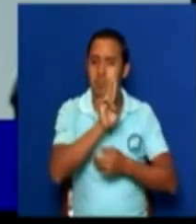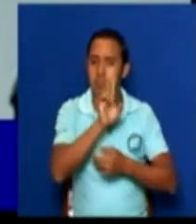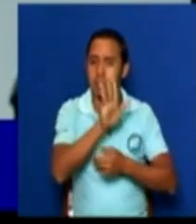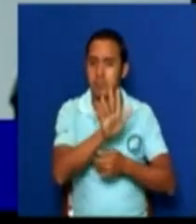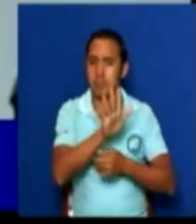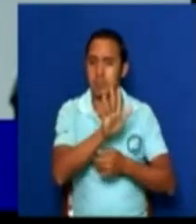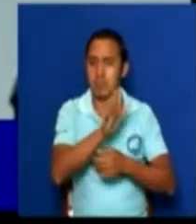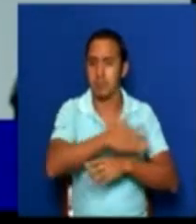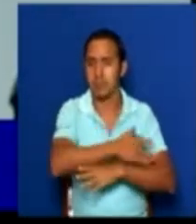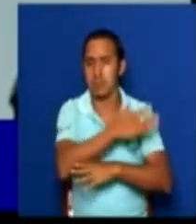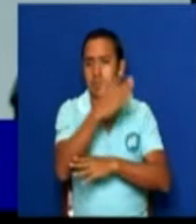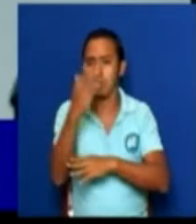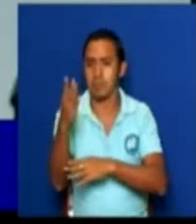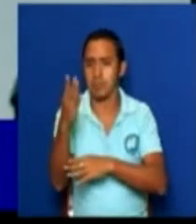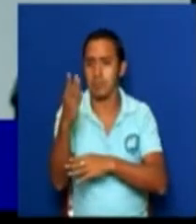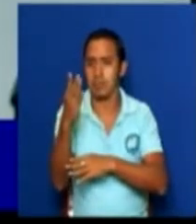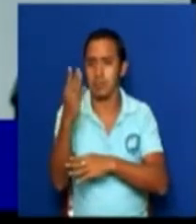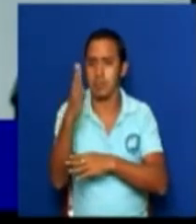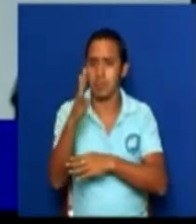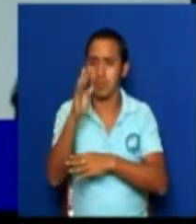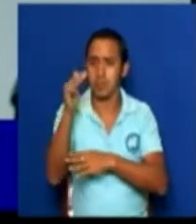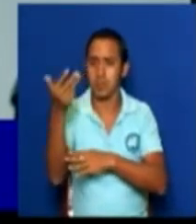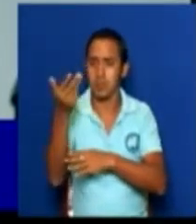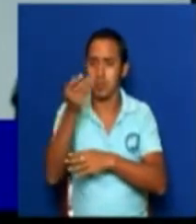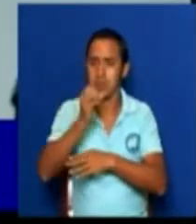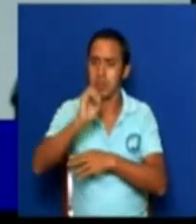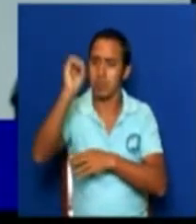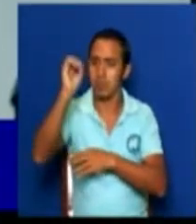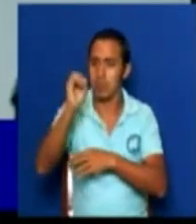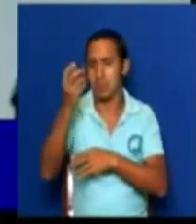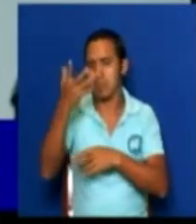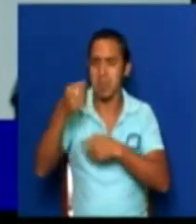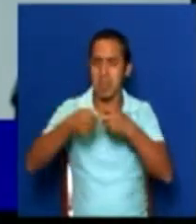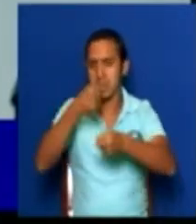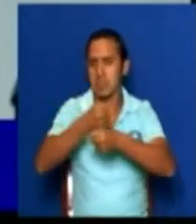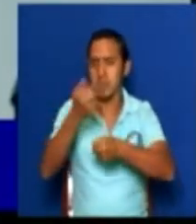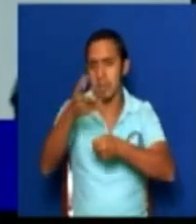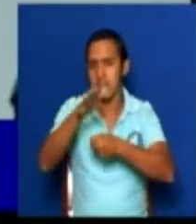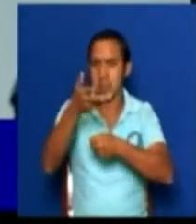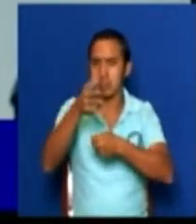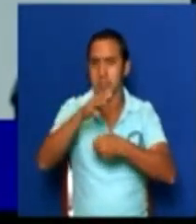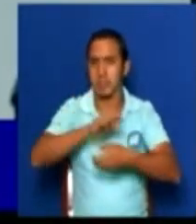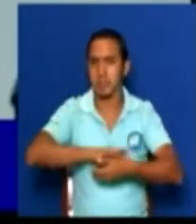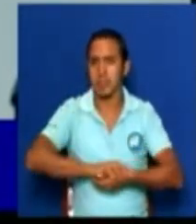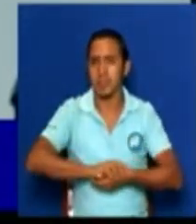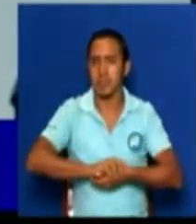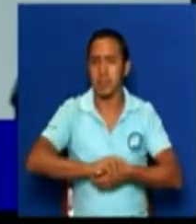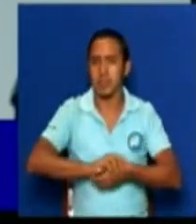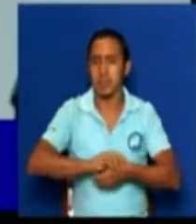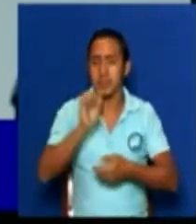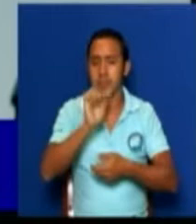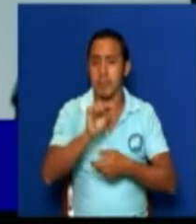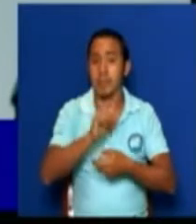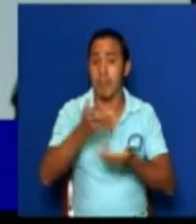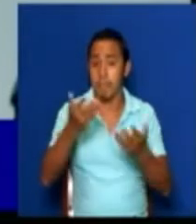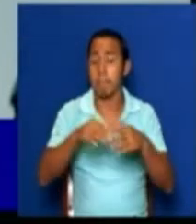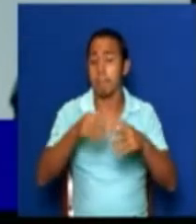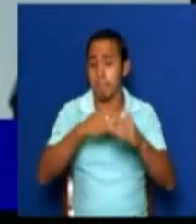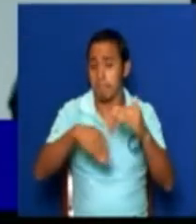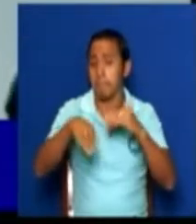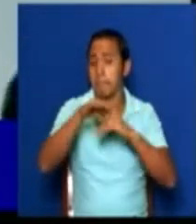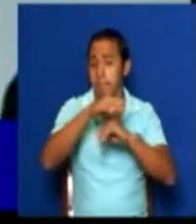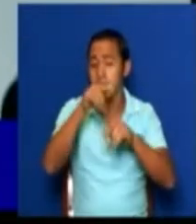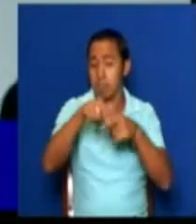25 a los 49, más o menos, esa es la edad de la donde hay más sobrecalificación